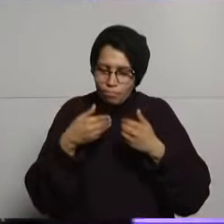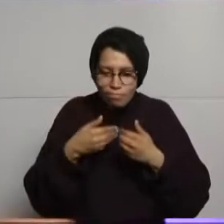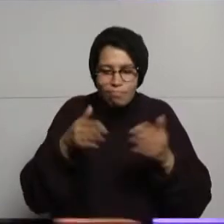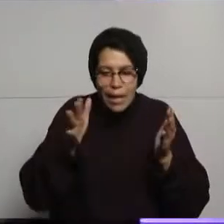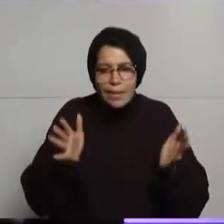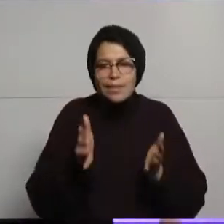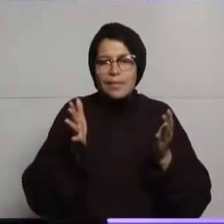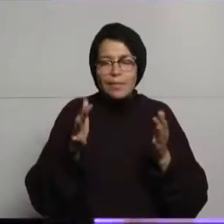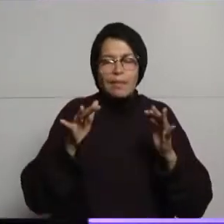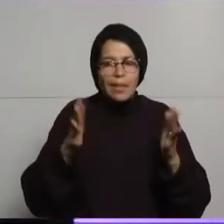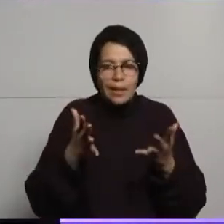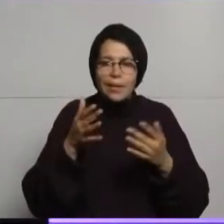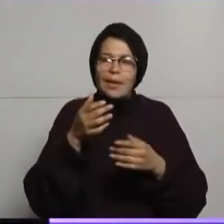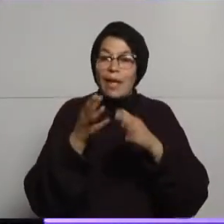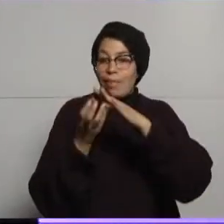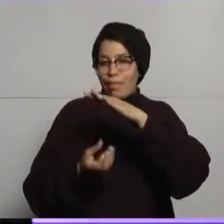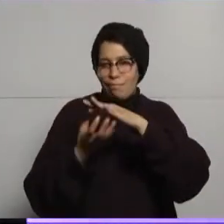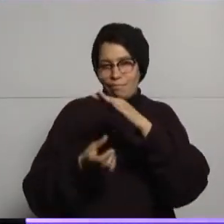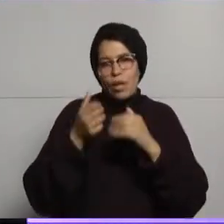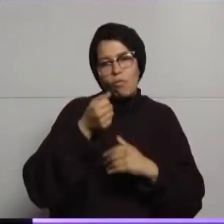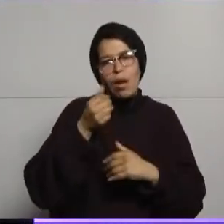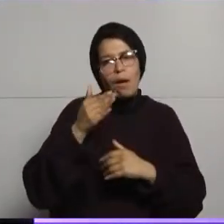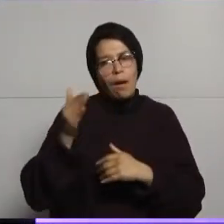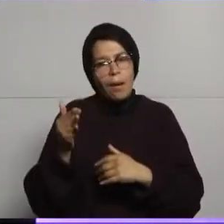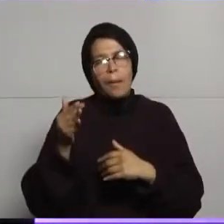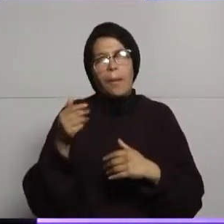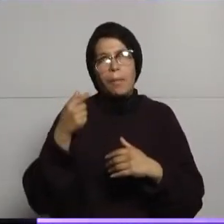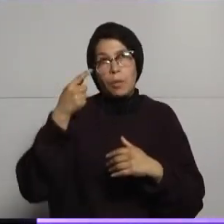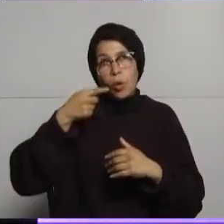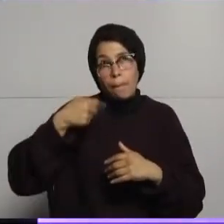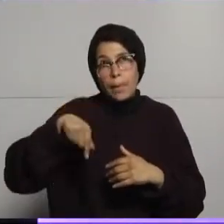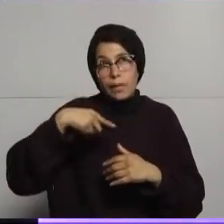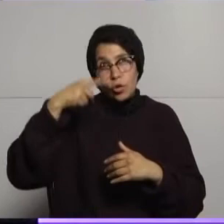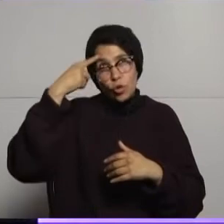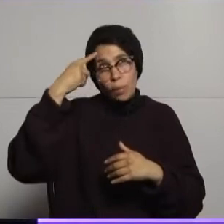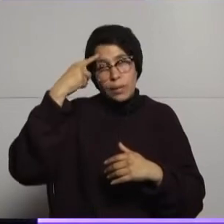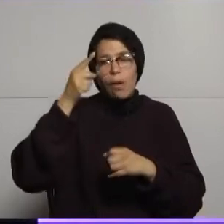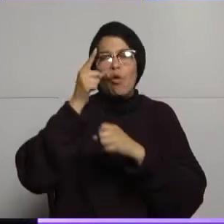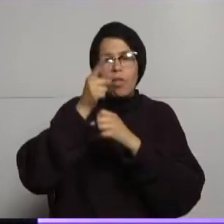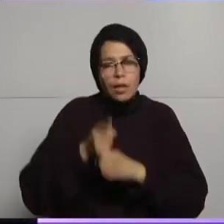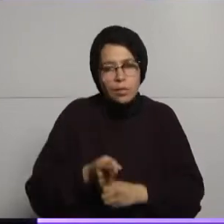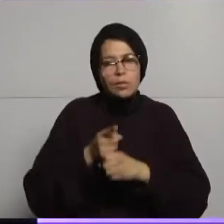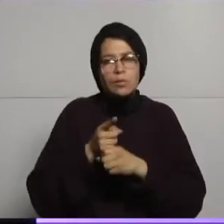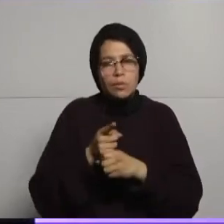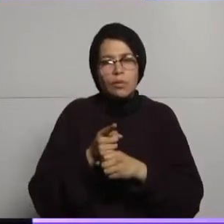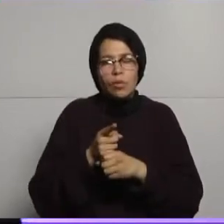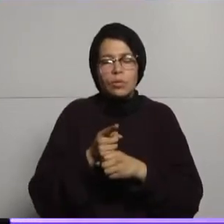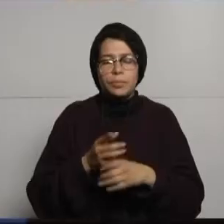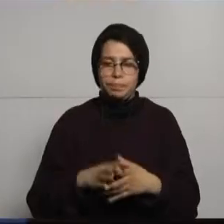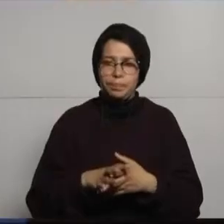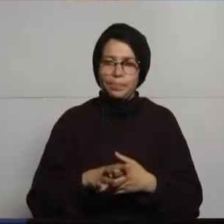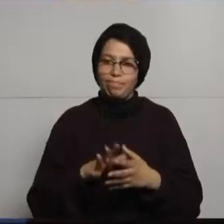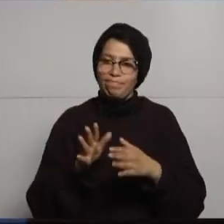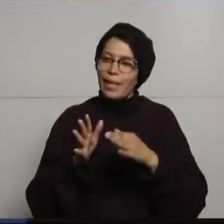Mientras iban pasando las cosas, tomábamos las decisiones y todo eso. Bien, y ahí entra, acá estamos hoy,